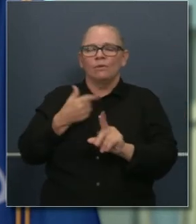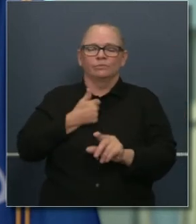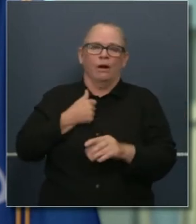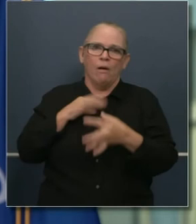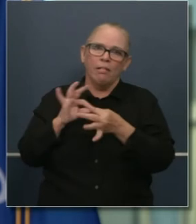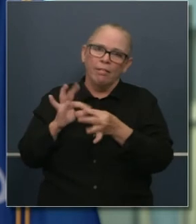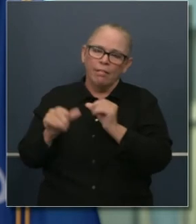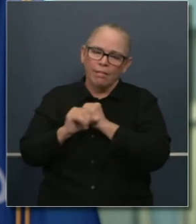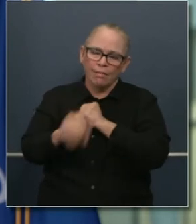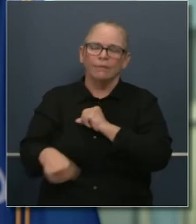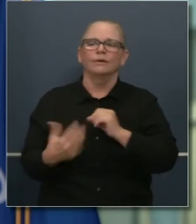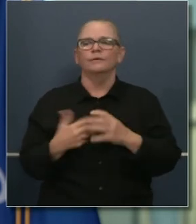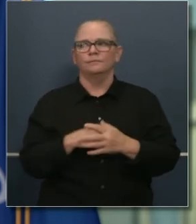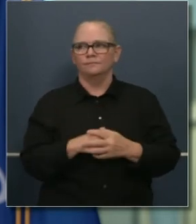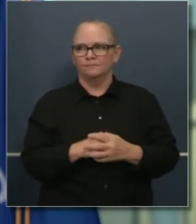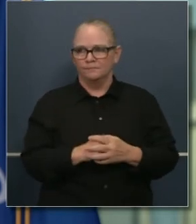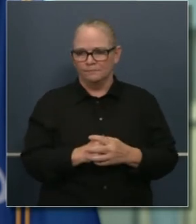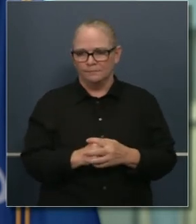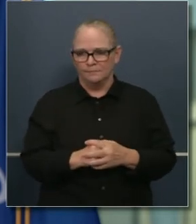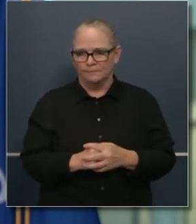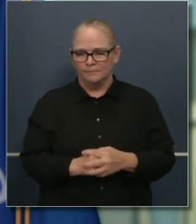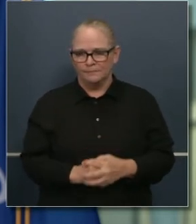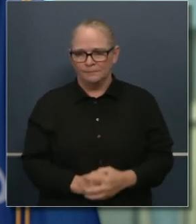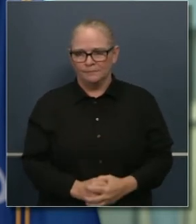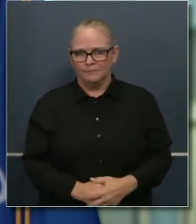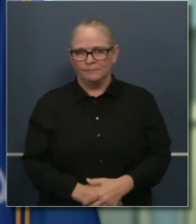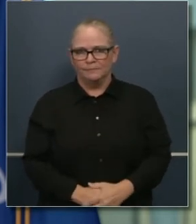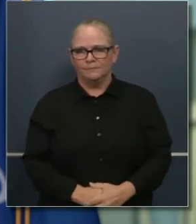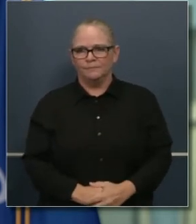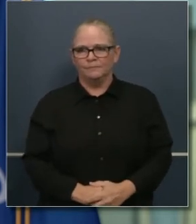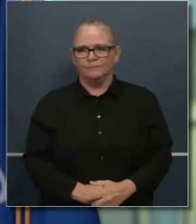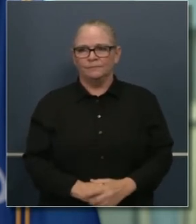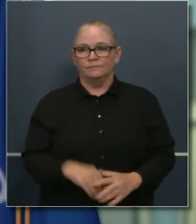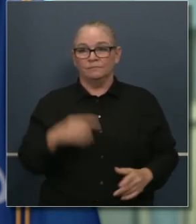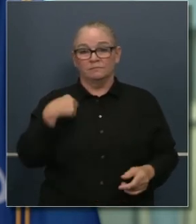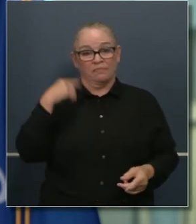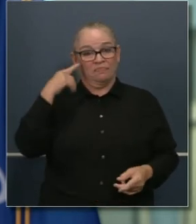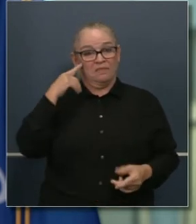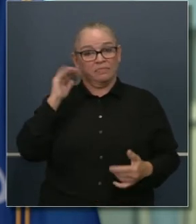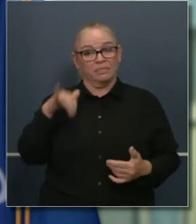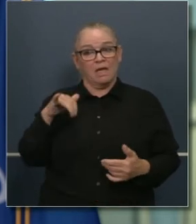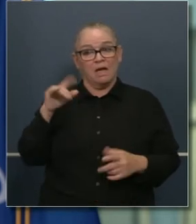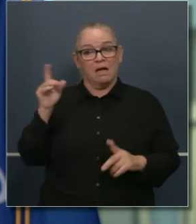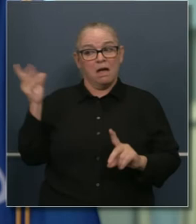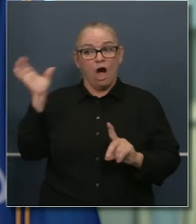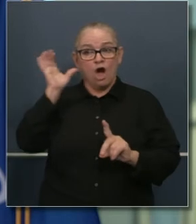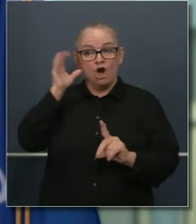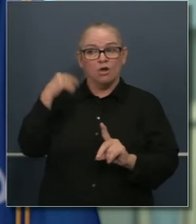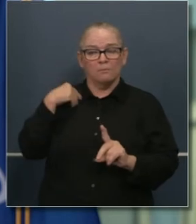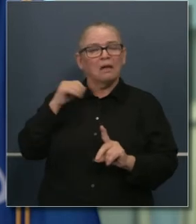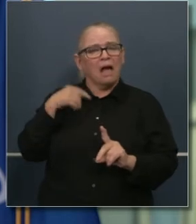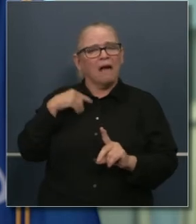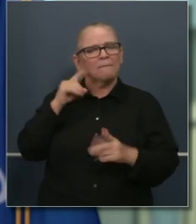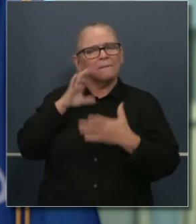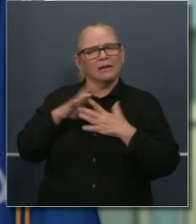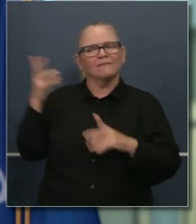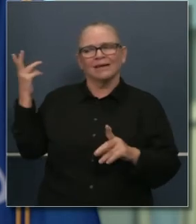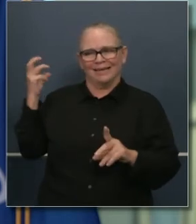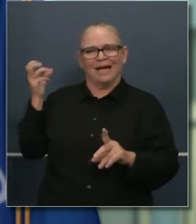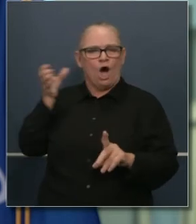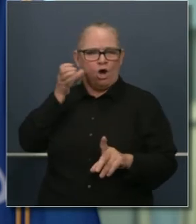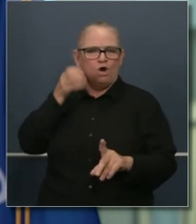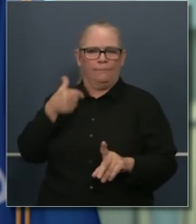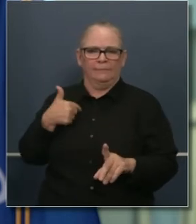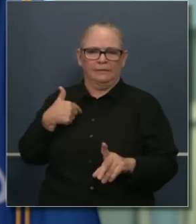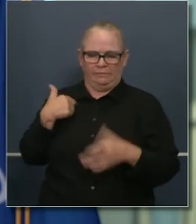trabajar por hablar más de la cuenta pero la primera parte de su pregunta para responder creen que eso nos causará daño sí y